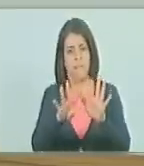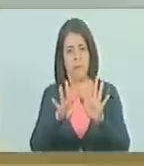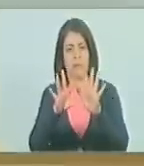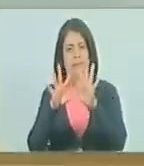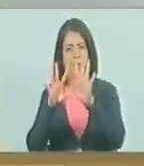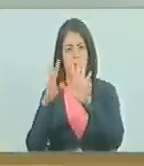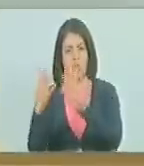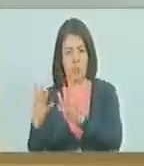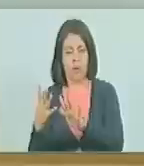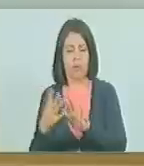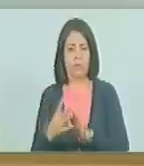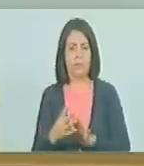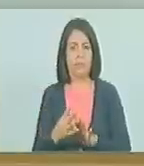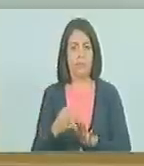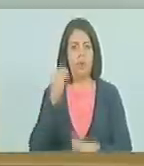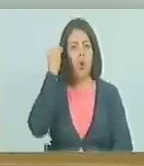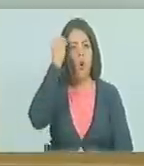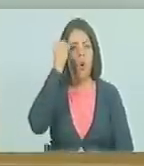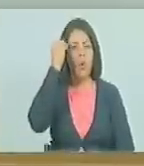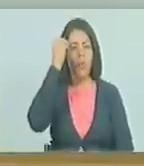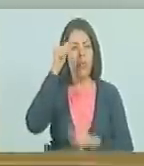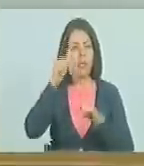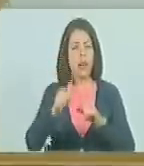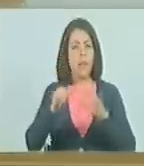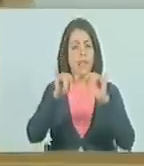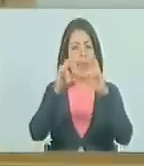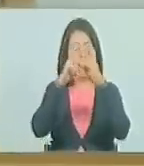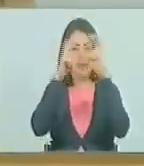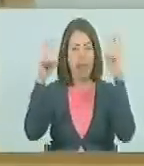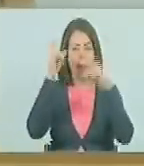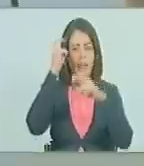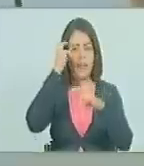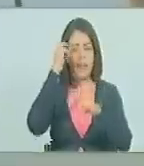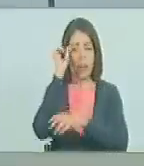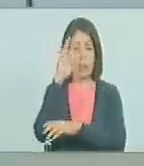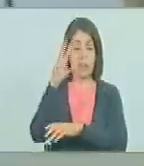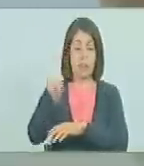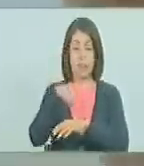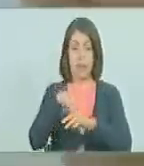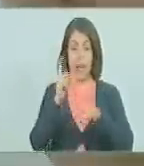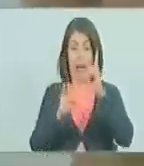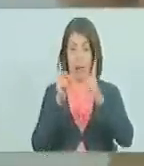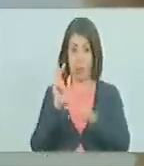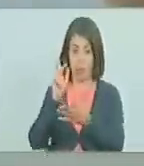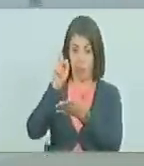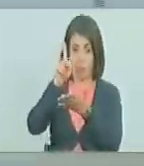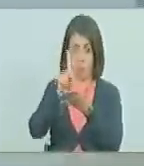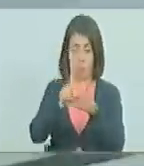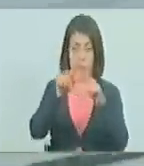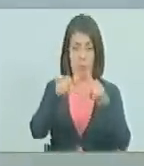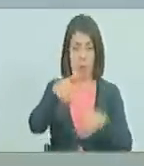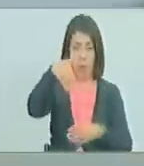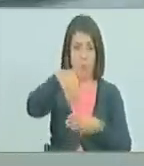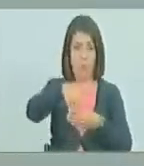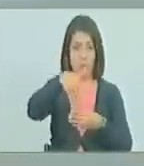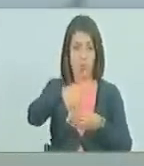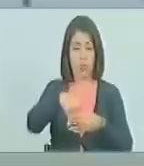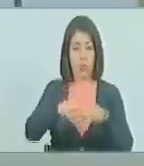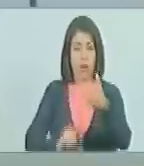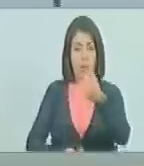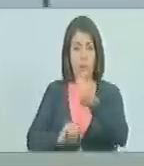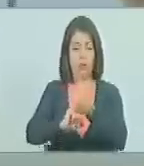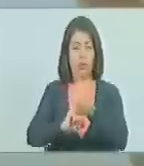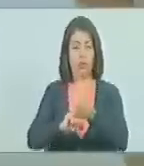2019? ¿Qué opinaban de este orden del día? ¿Alguien estuvo aquí y votó a